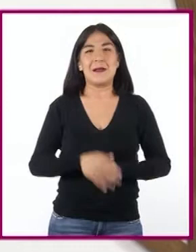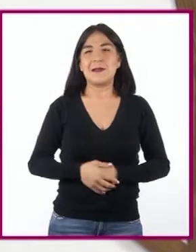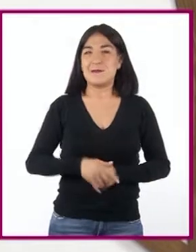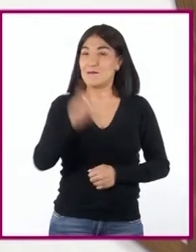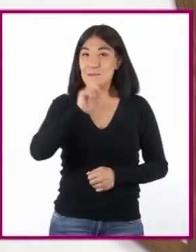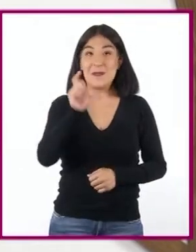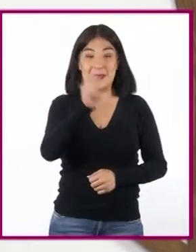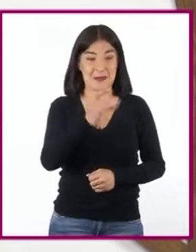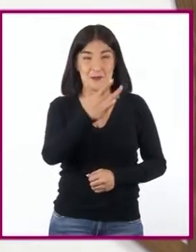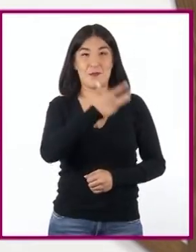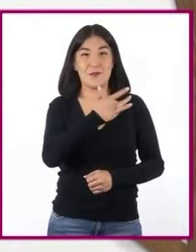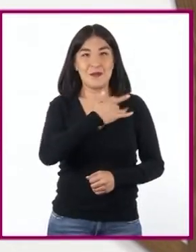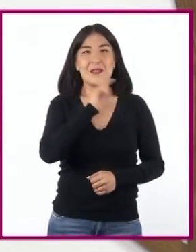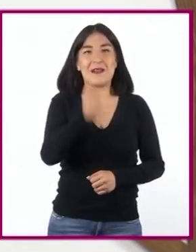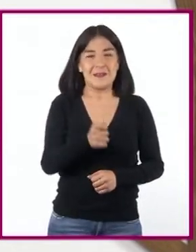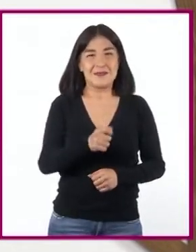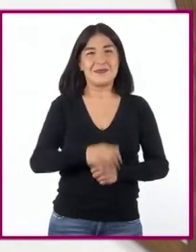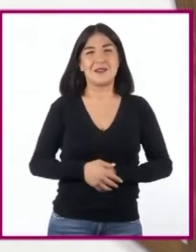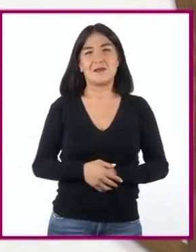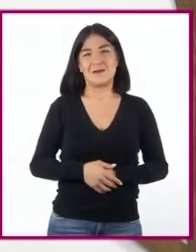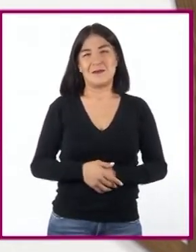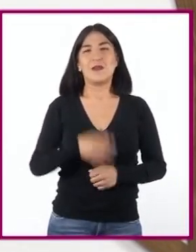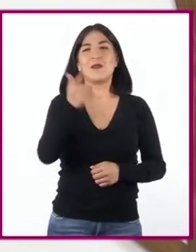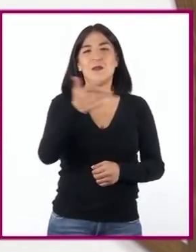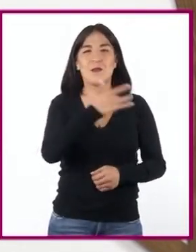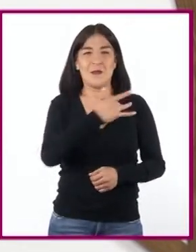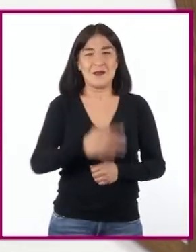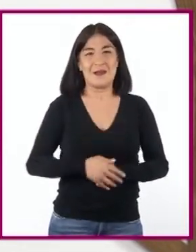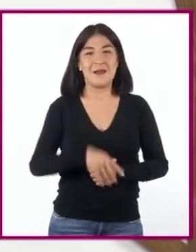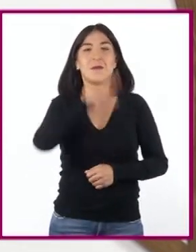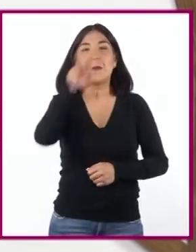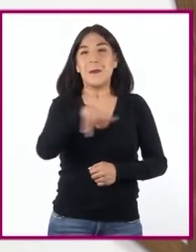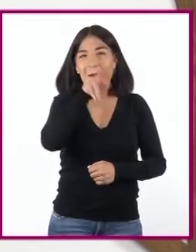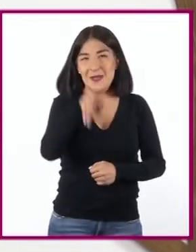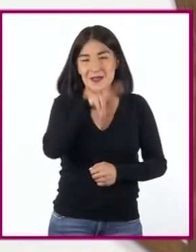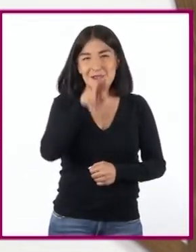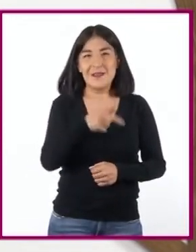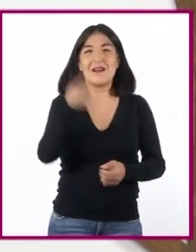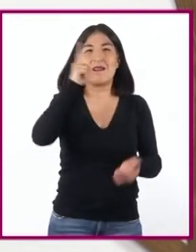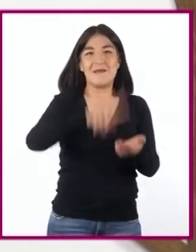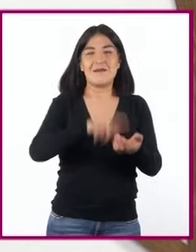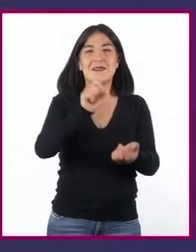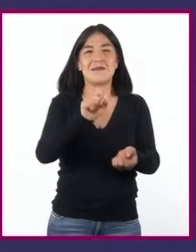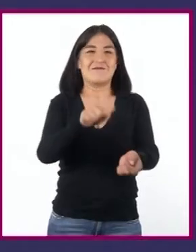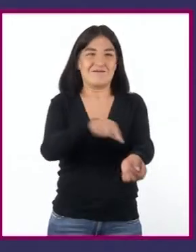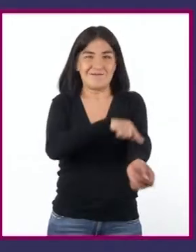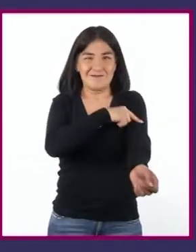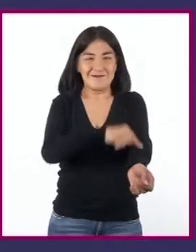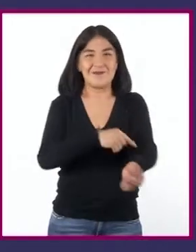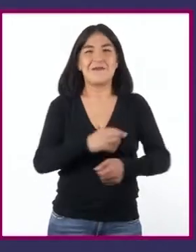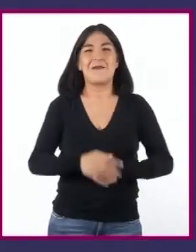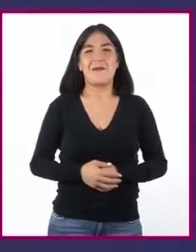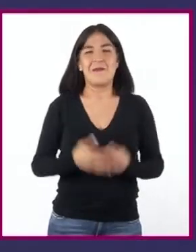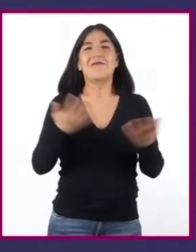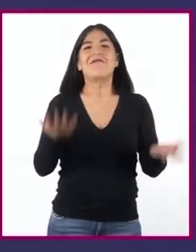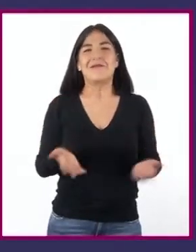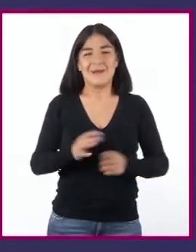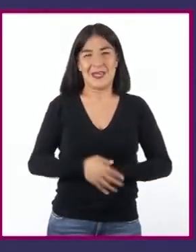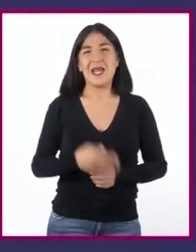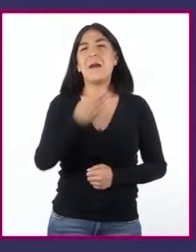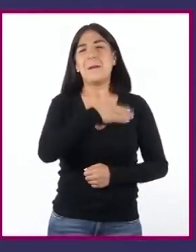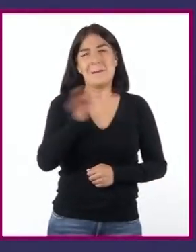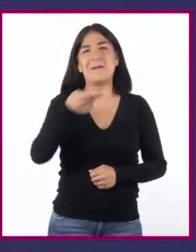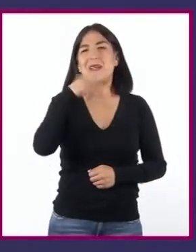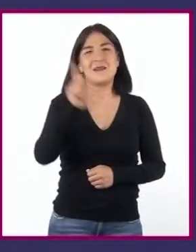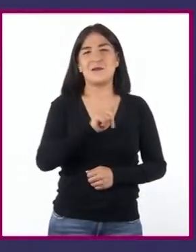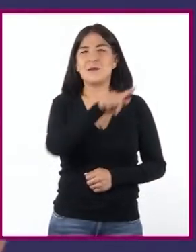del sistema cardiovascular, es decir, tu corazón, arterias, venas y capilares. Bueno, pero igual